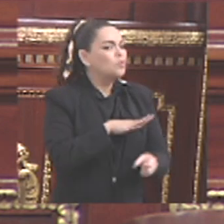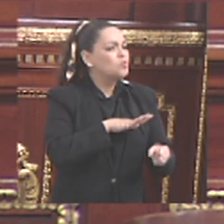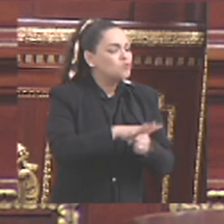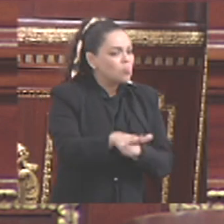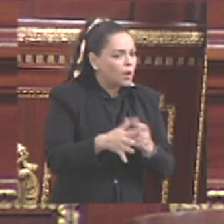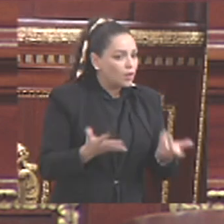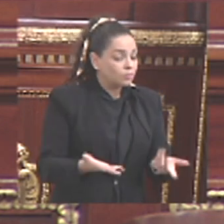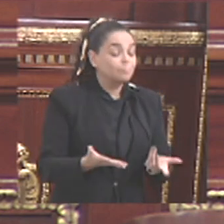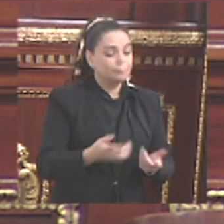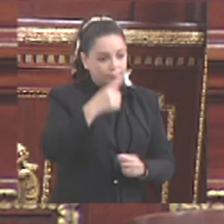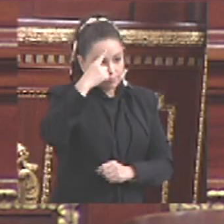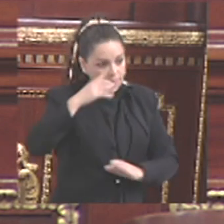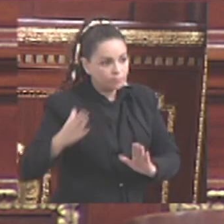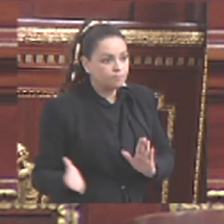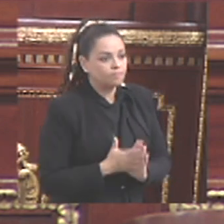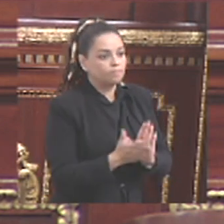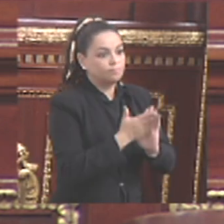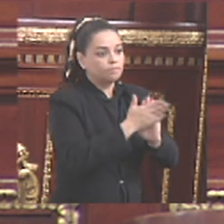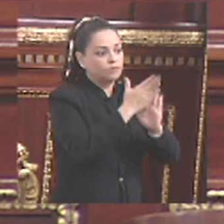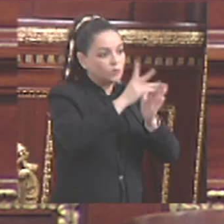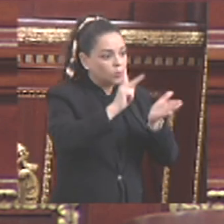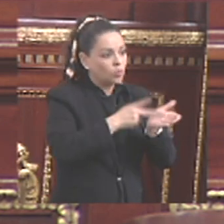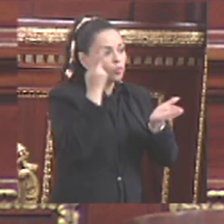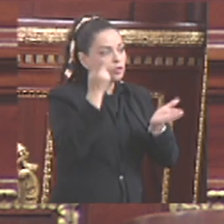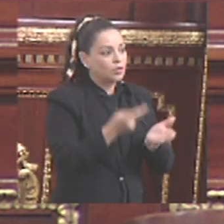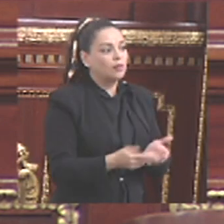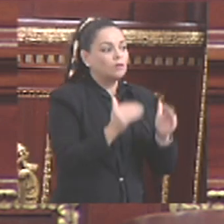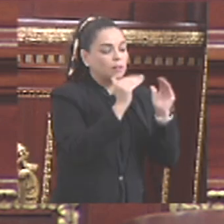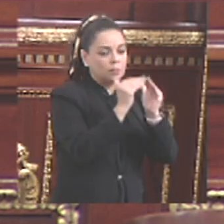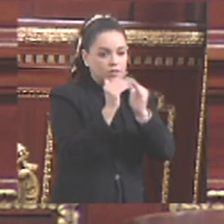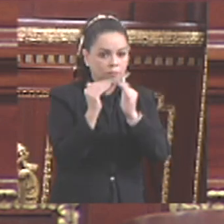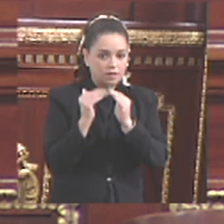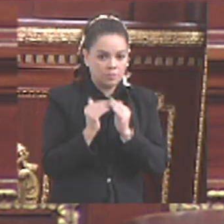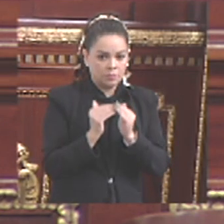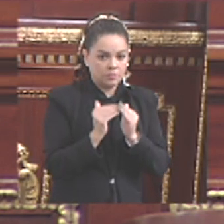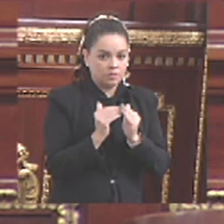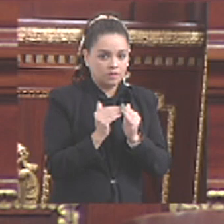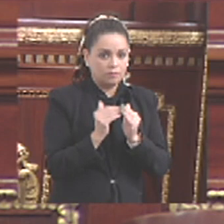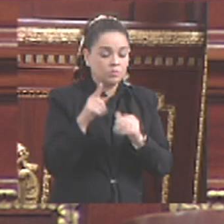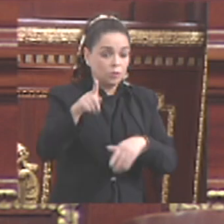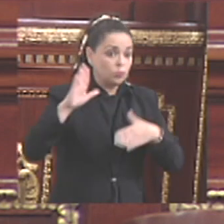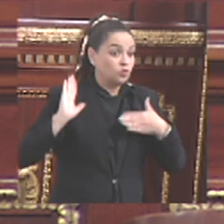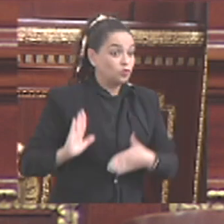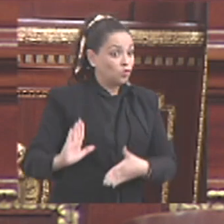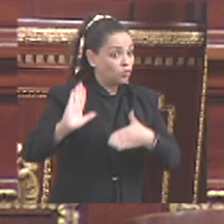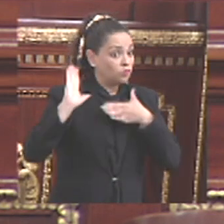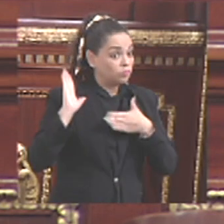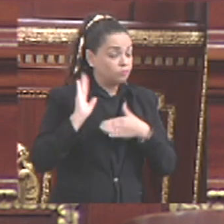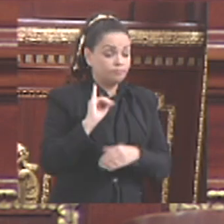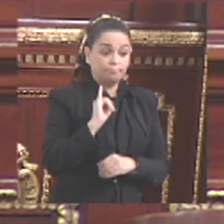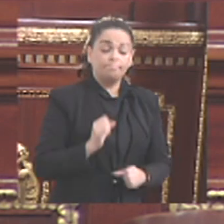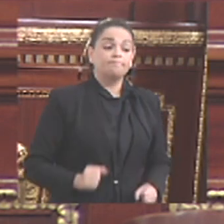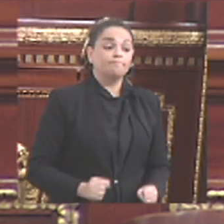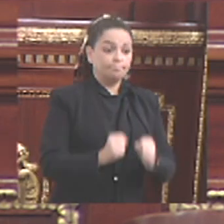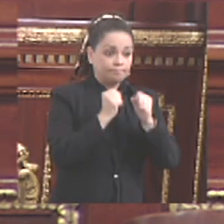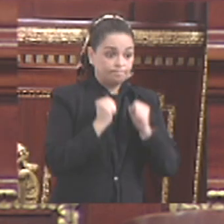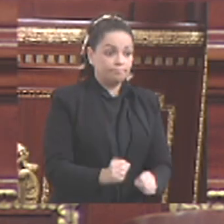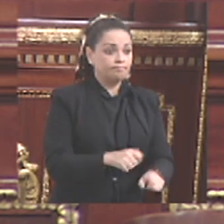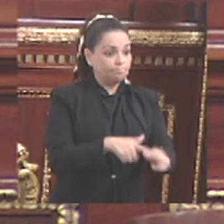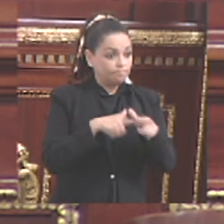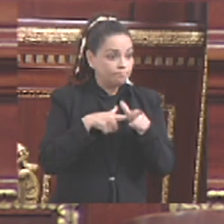la devastadora tragedia del 2017. Su compromiso es firme y contundente, pues se ha tenido un avance